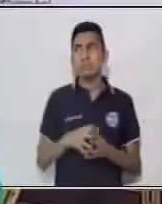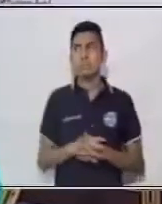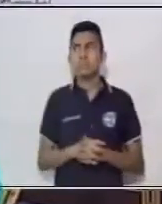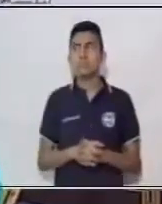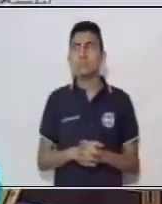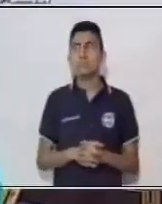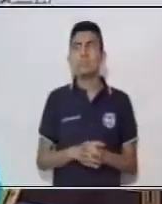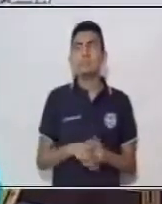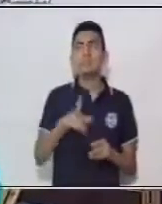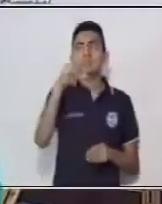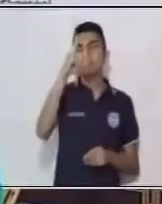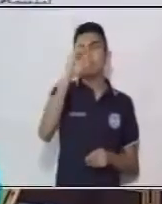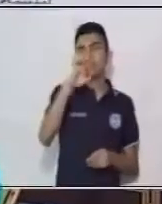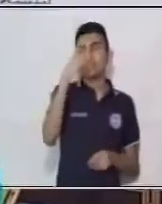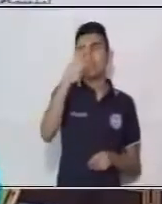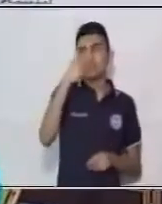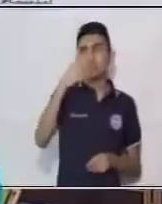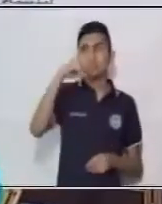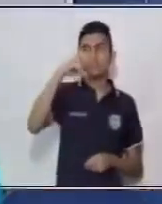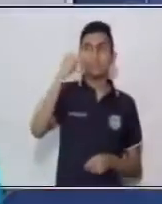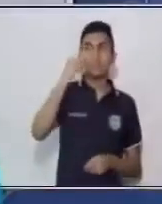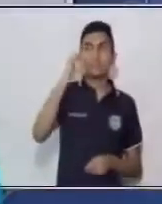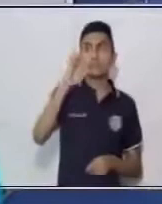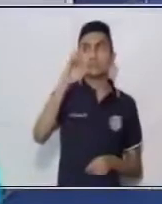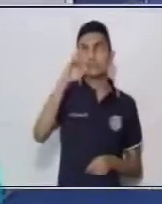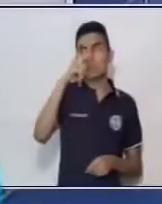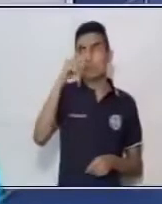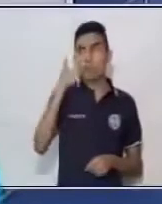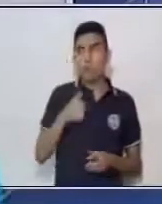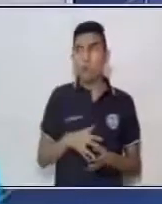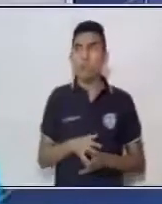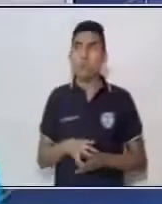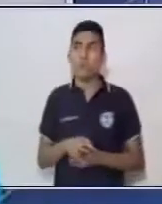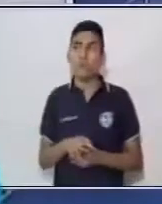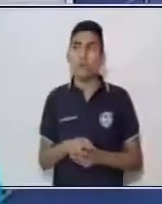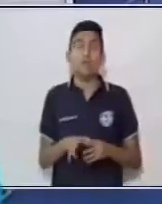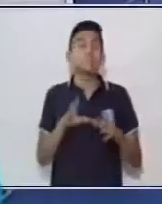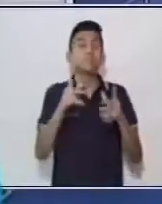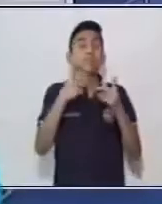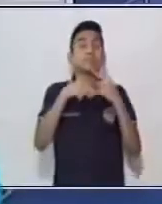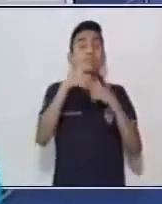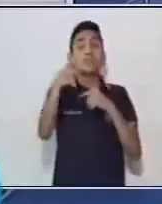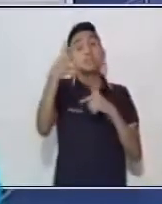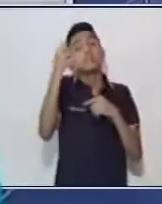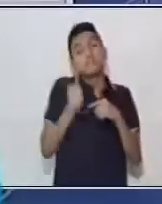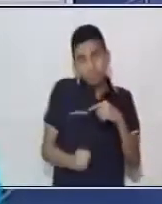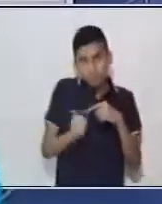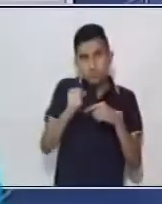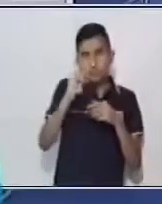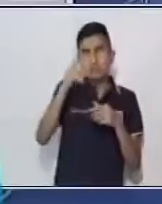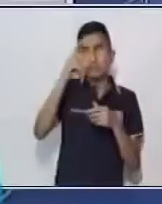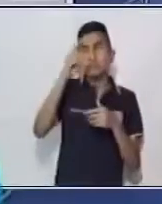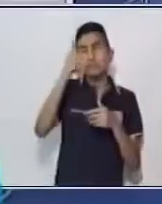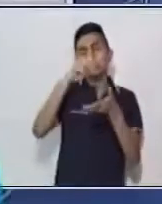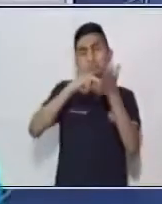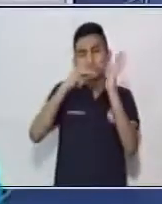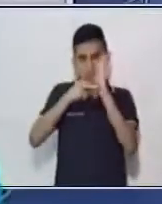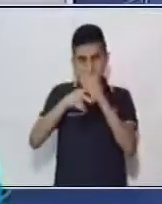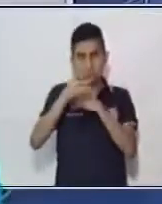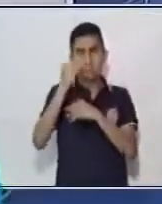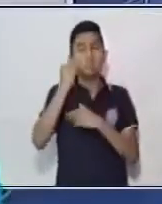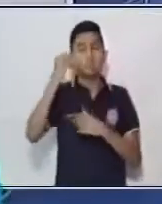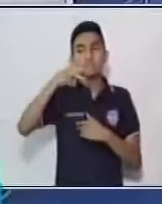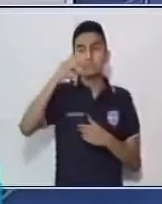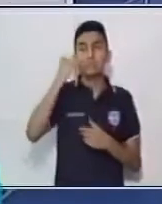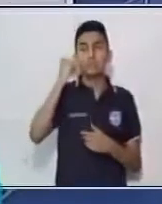Aquí ya tenemos el modo imperativo. Entonces tenemos el modo El indicativo nos indica una